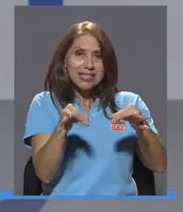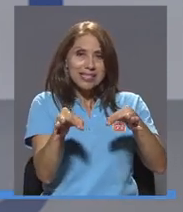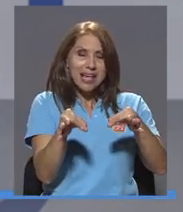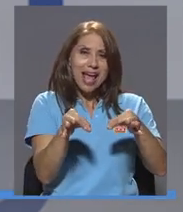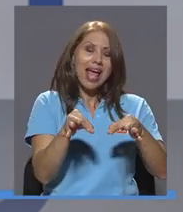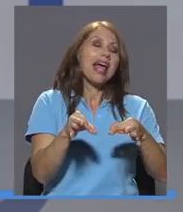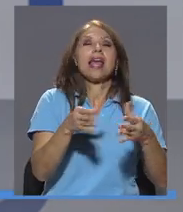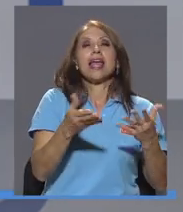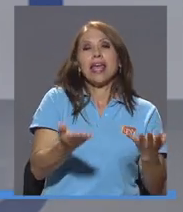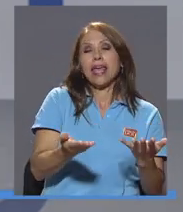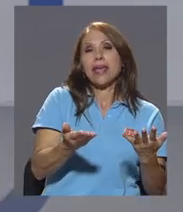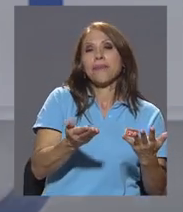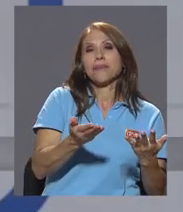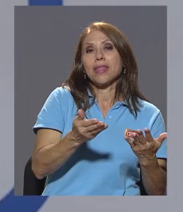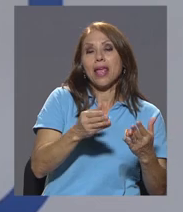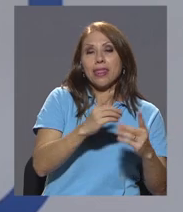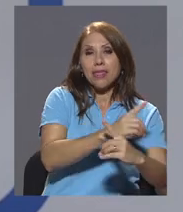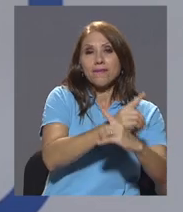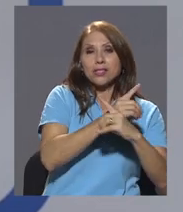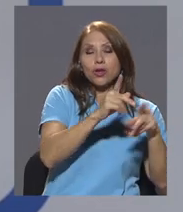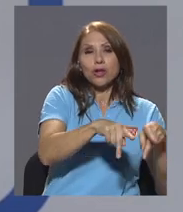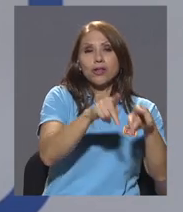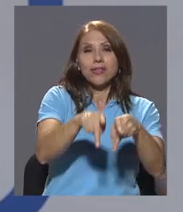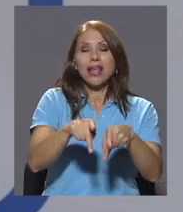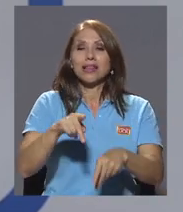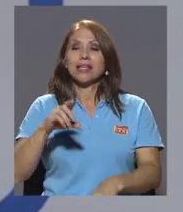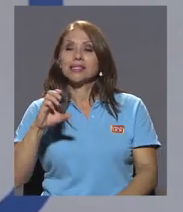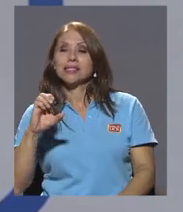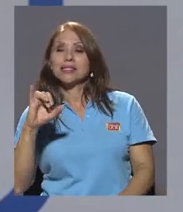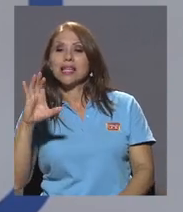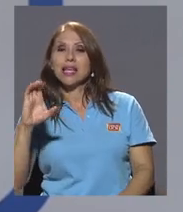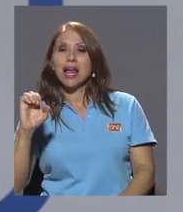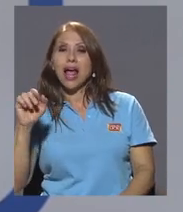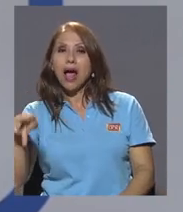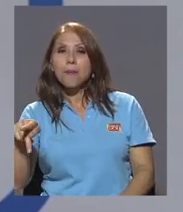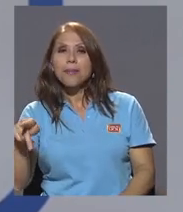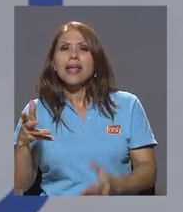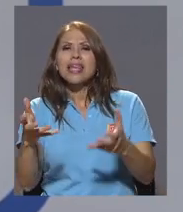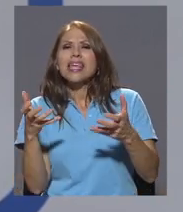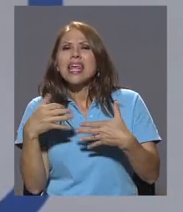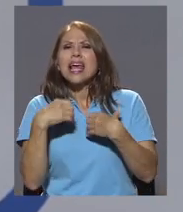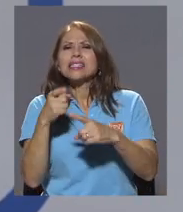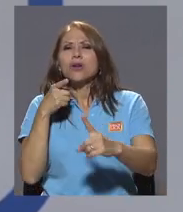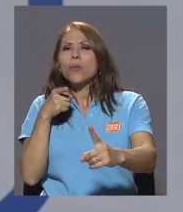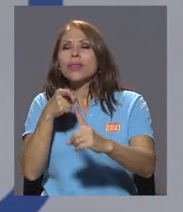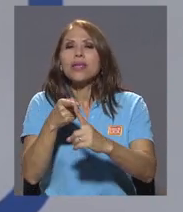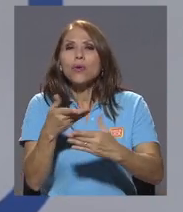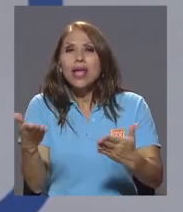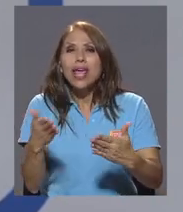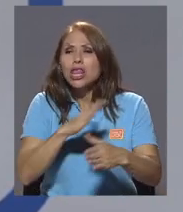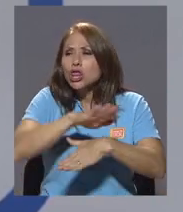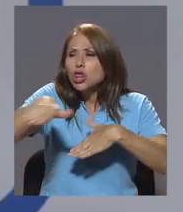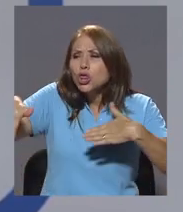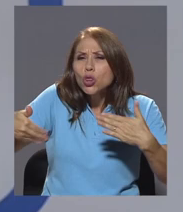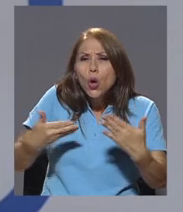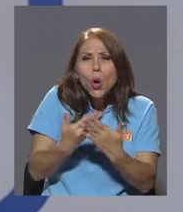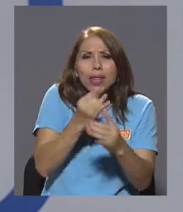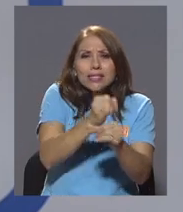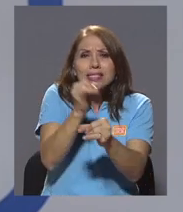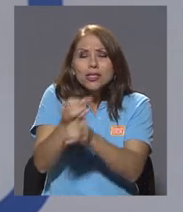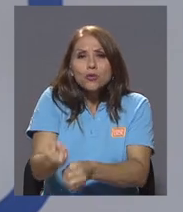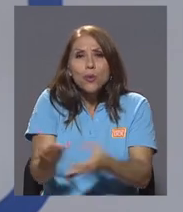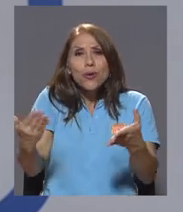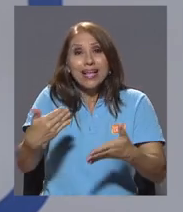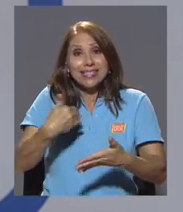y este lo que se pretende es analizar los sitios web de todas las instituciones públicas con una serie de indicadores para determinar qué tan